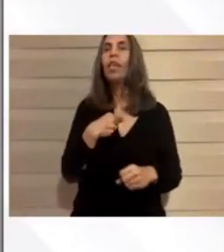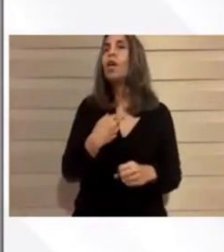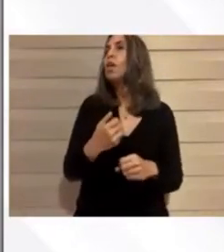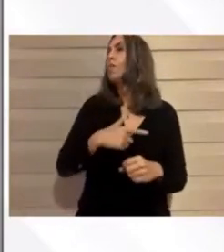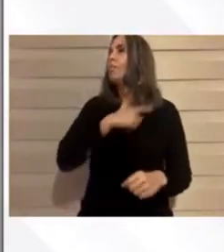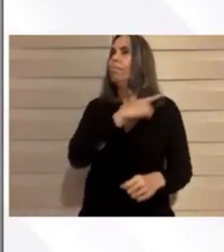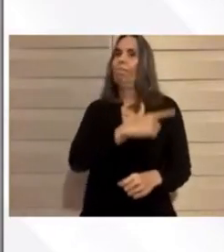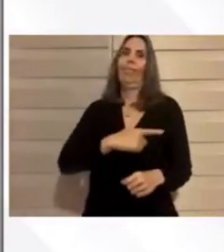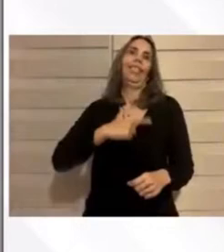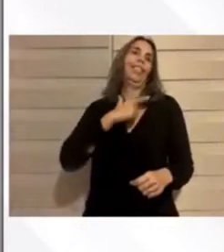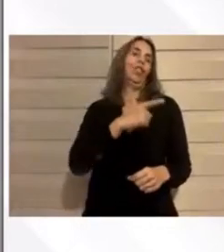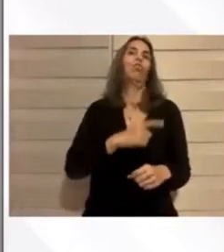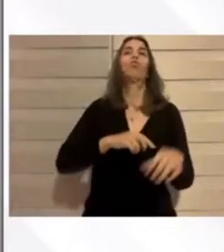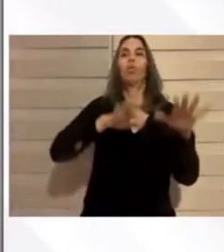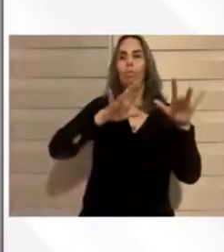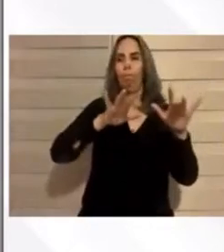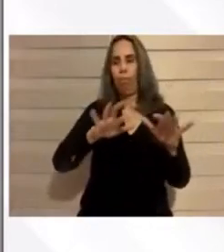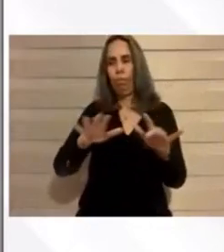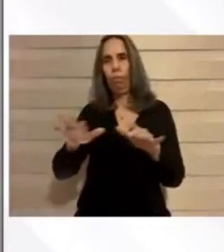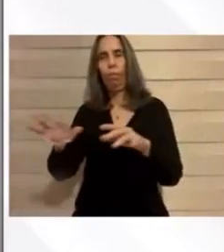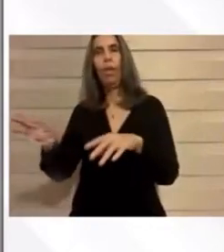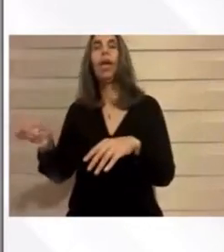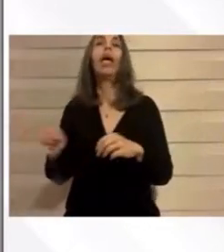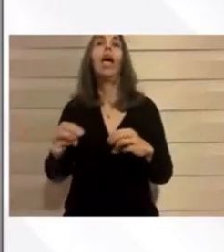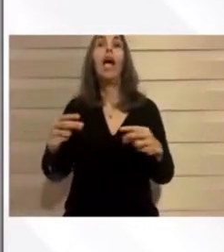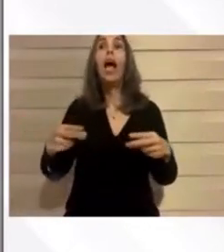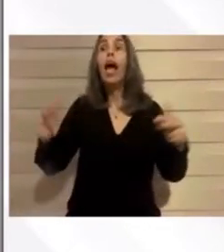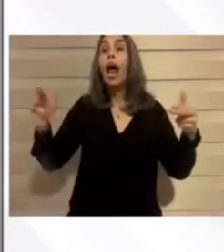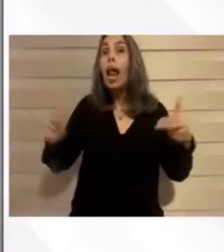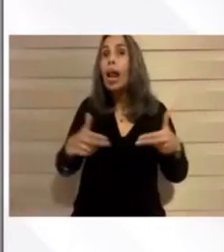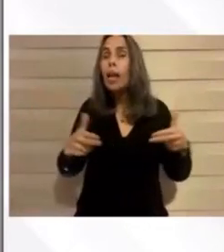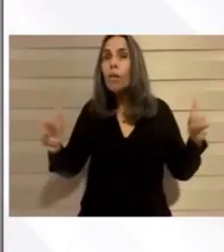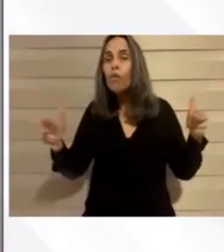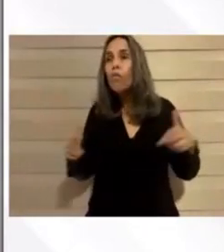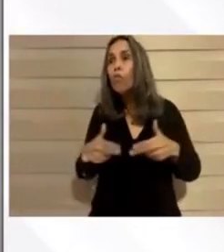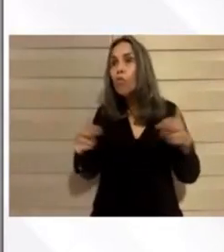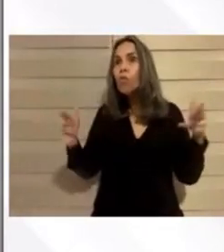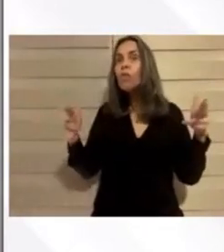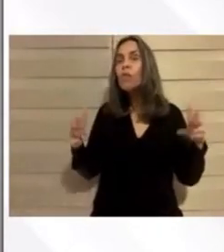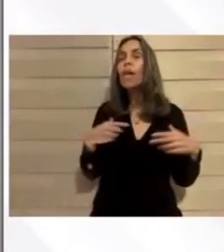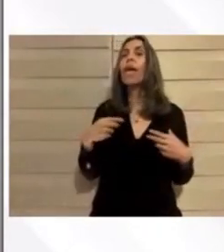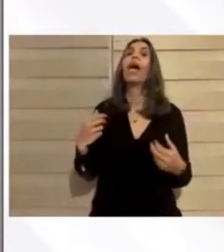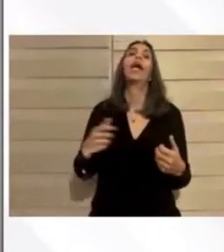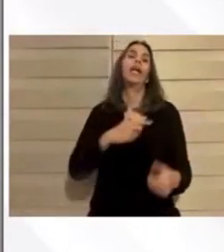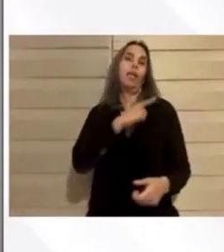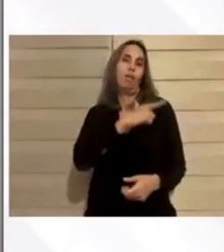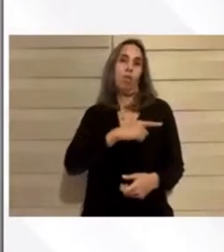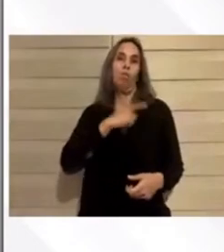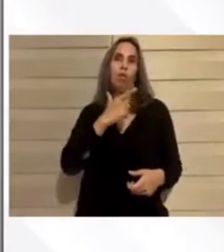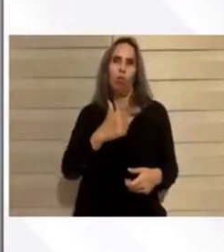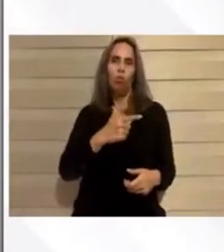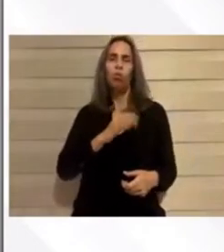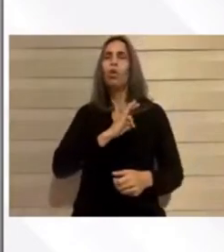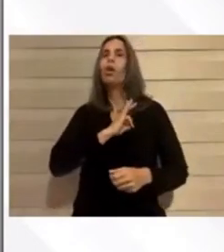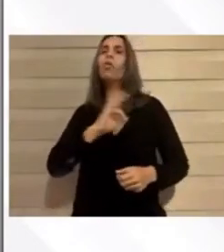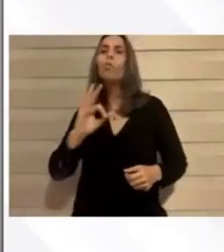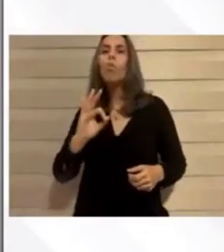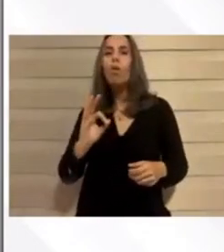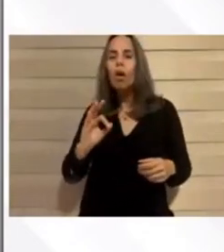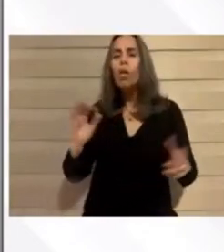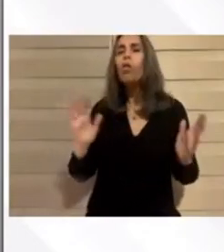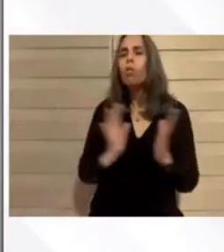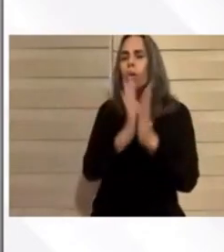algo que me tranquiliza y relaja. La música ha facilitado integrarme con mis compañeros. Esto me ha abierto el panorama para que en un futuro estudie una carrera